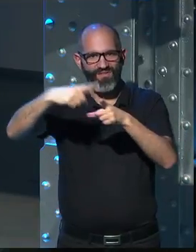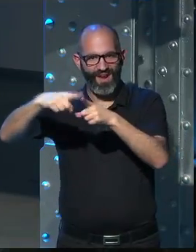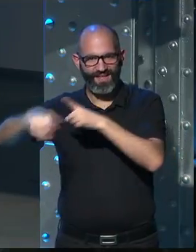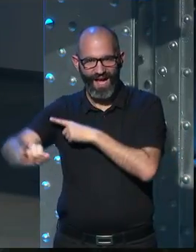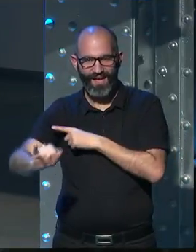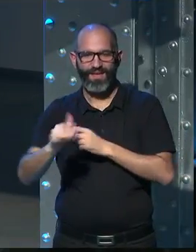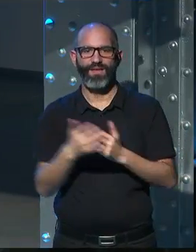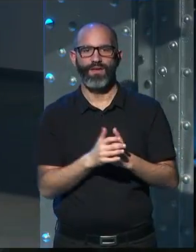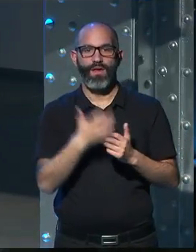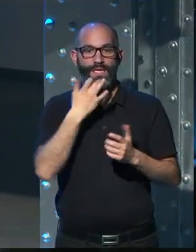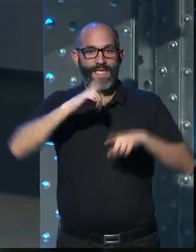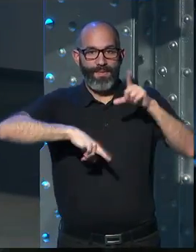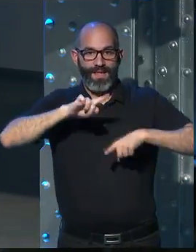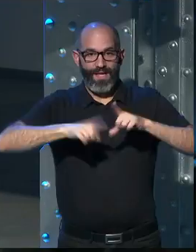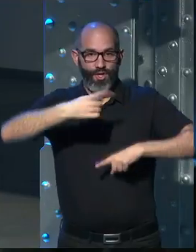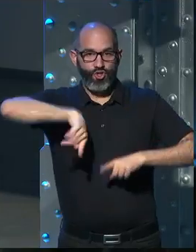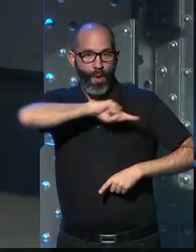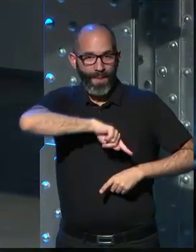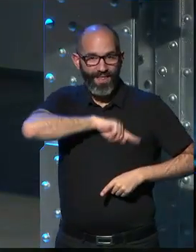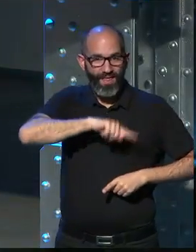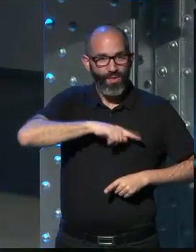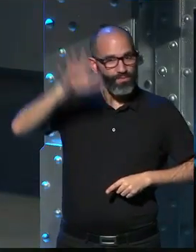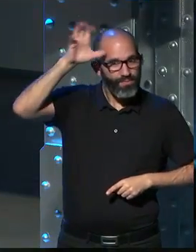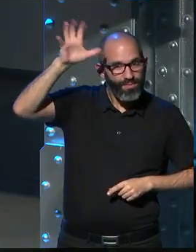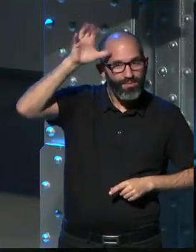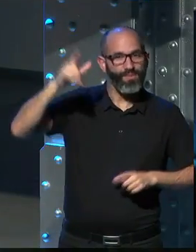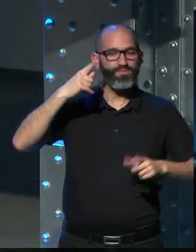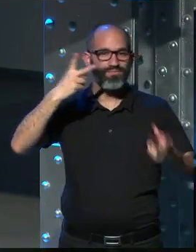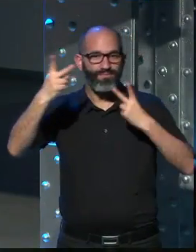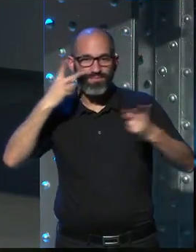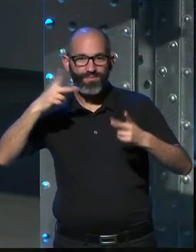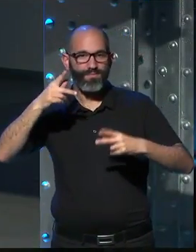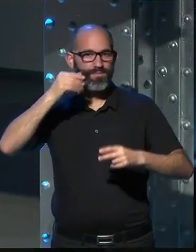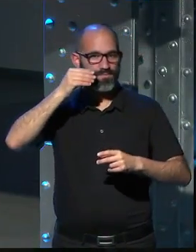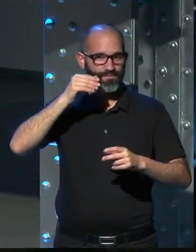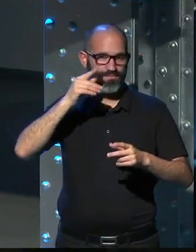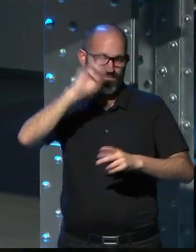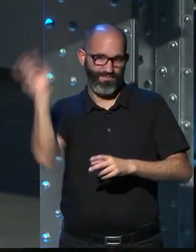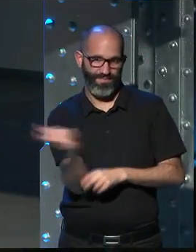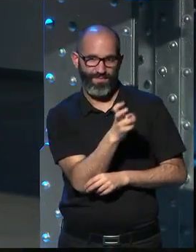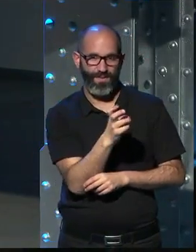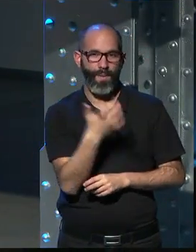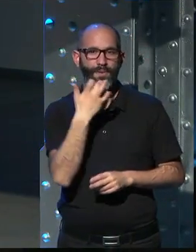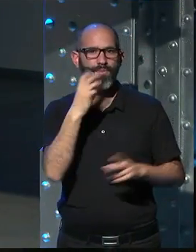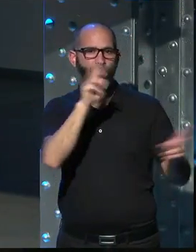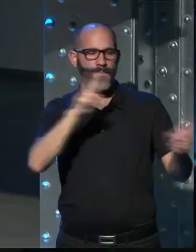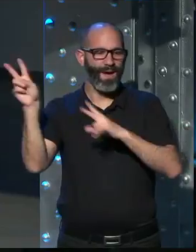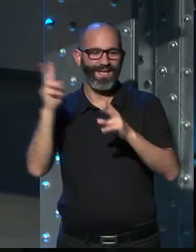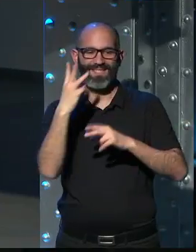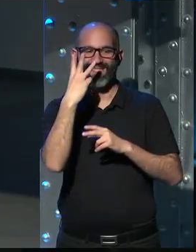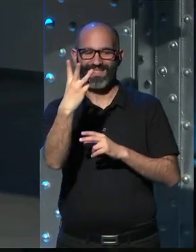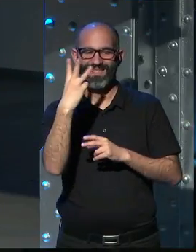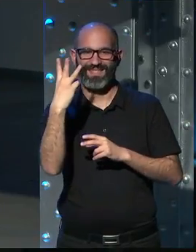de nuestra experiencia perceptual y cognitiva. Aquí vemos otro ejemplo. Tenemos 3 segmentos o